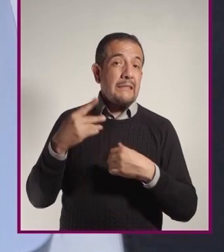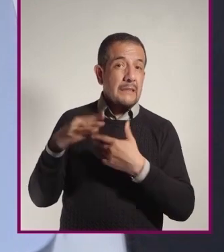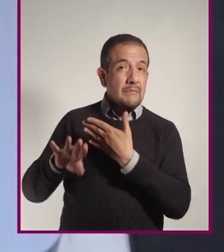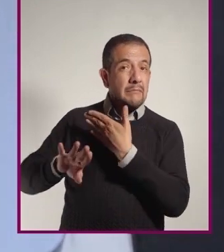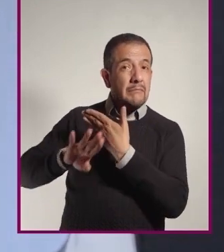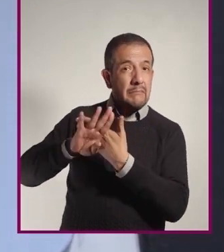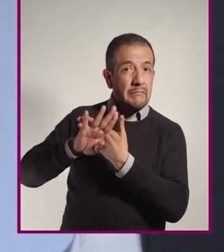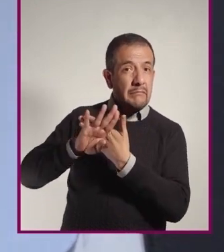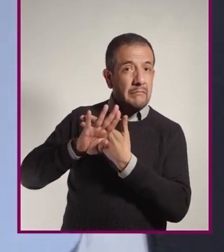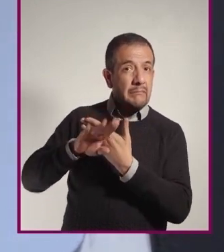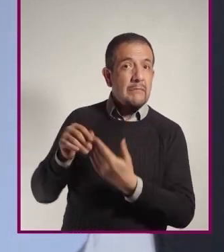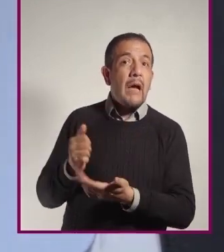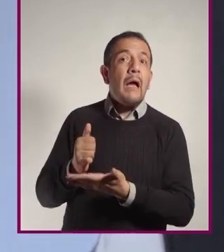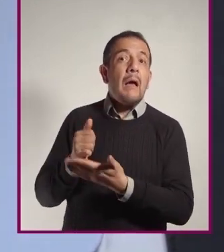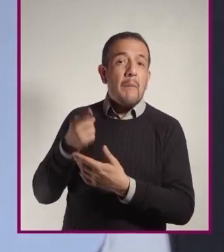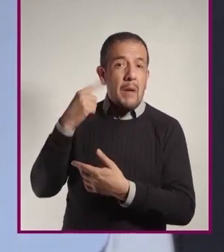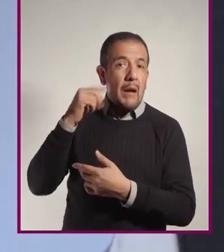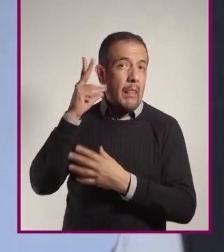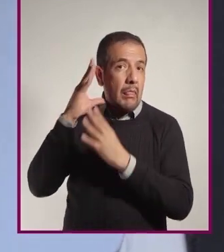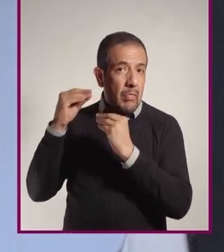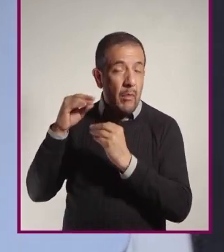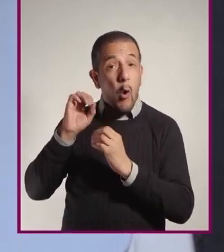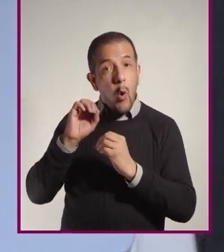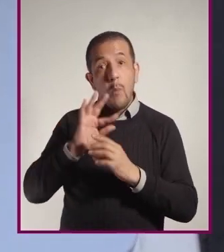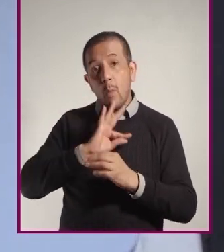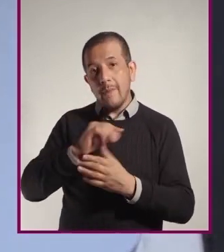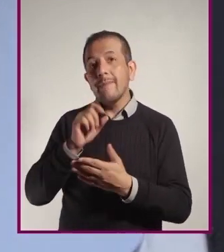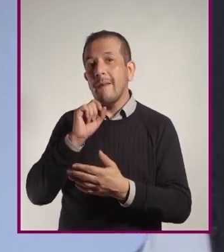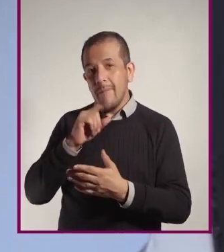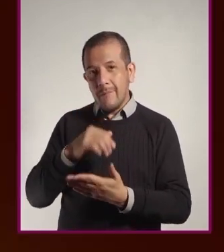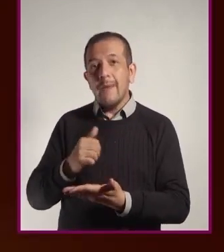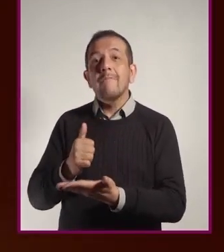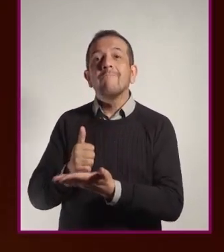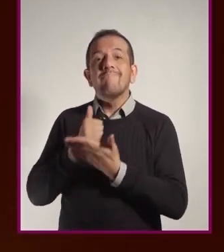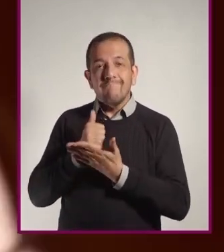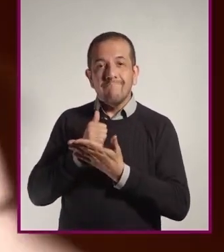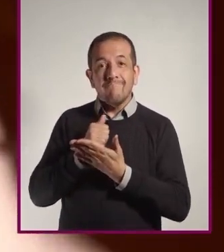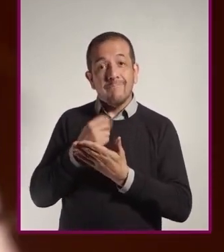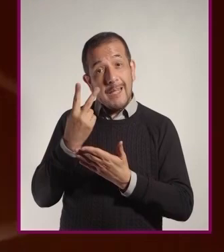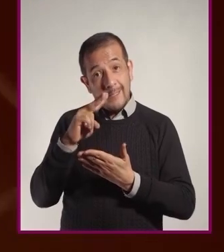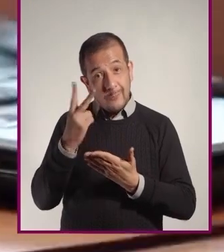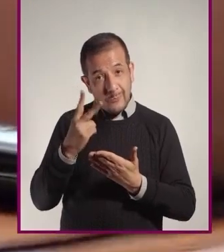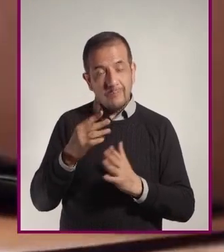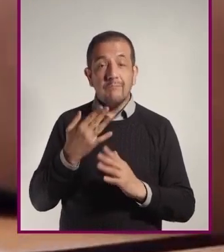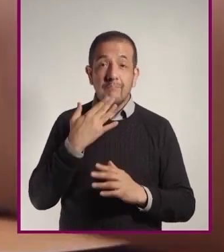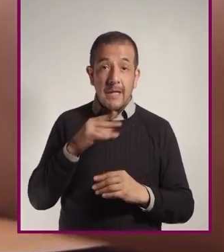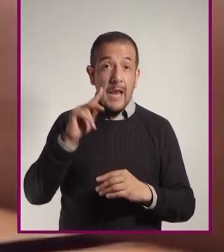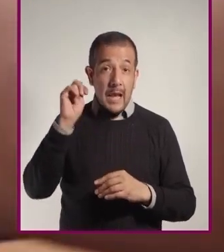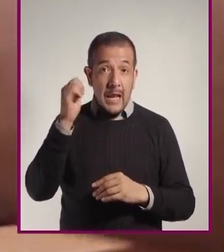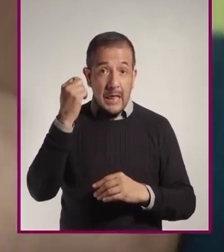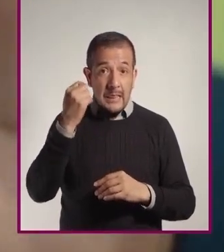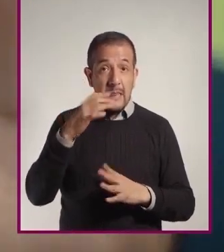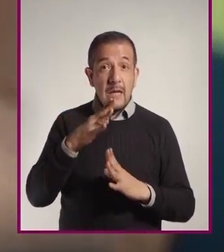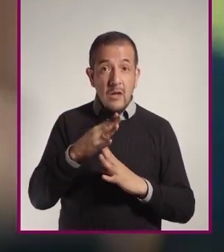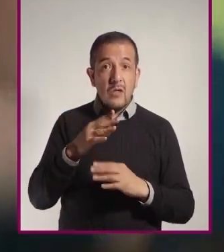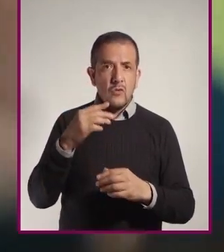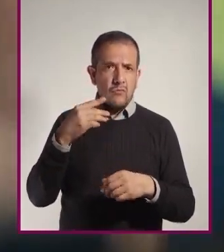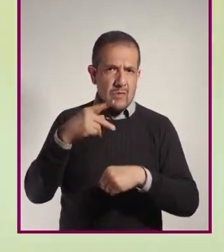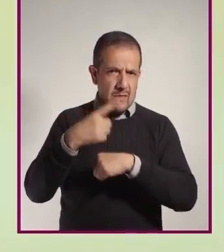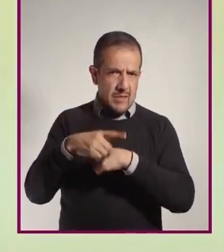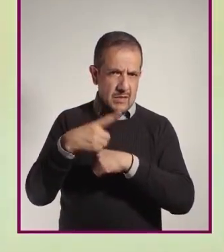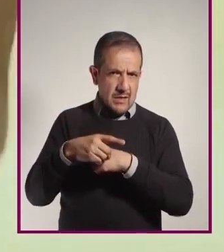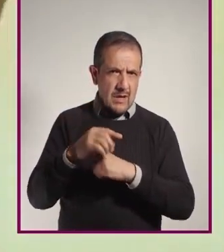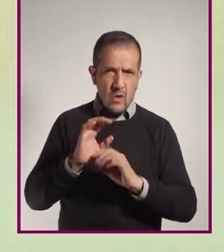o funcionar como apoyo para recuperar nuestra capacidad de escuchar. La tecnología no es nociva por sí